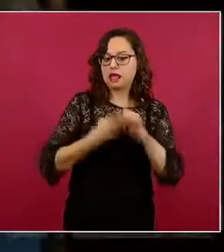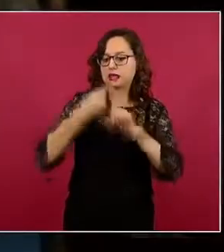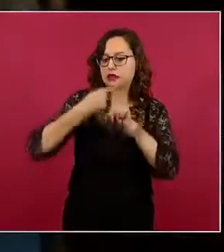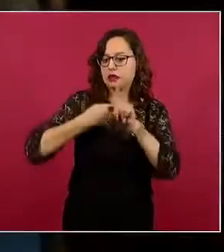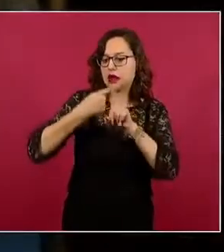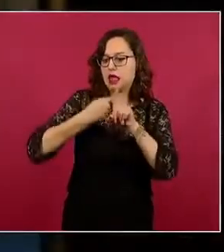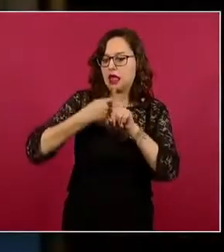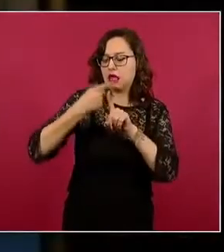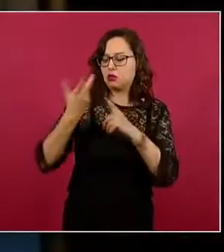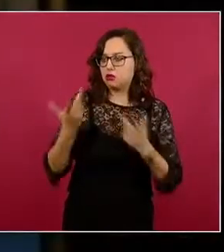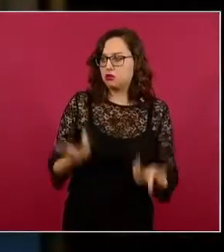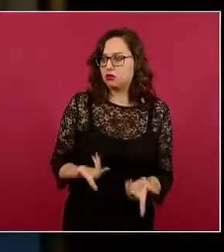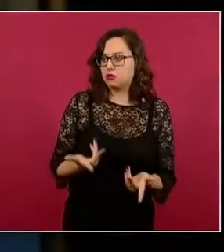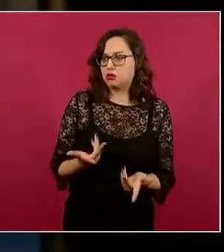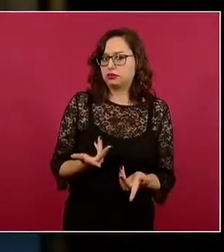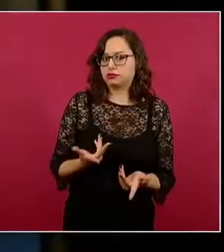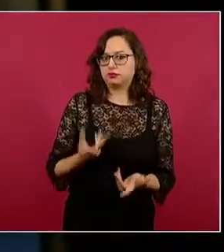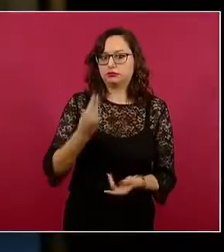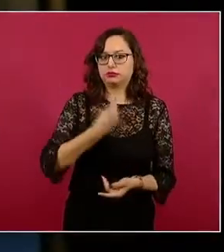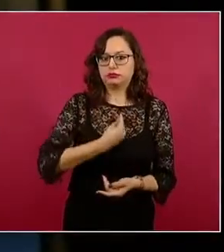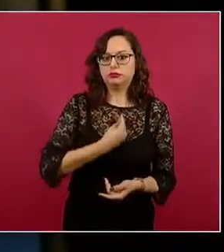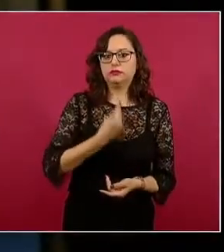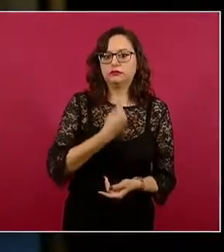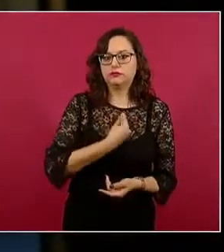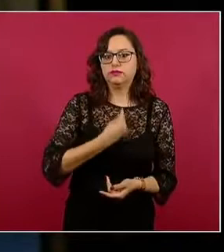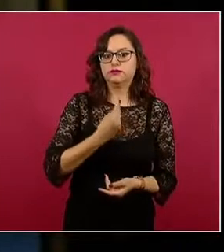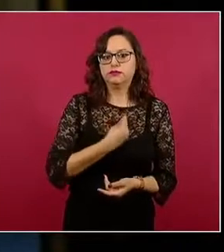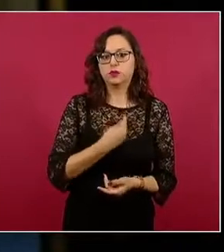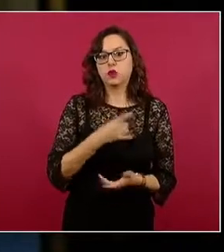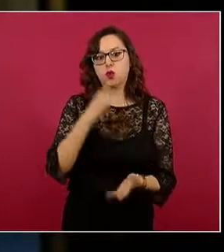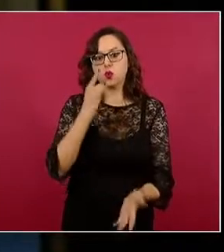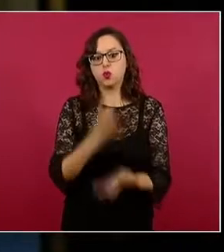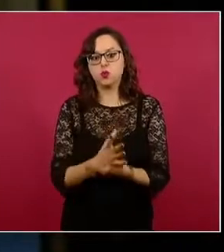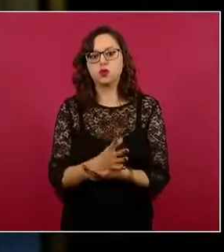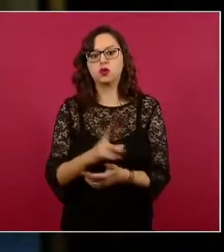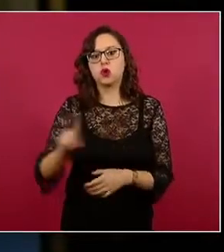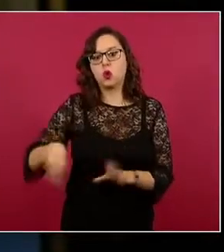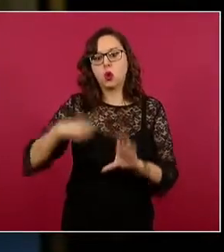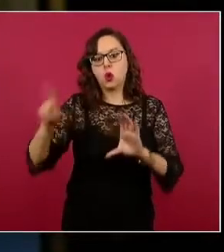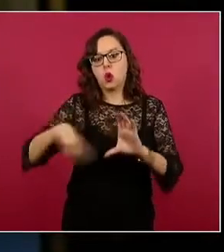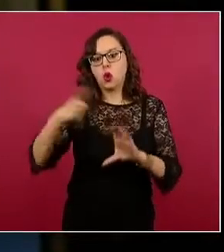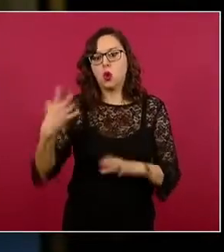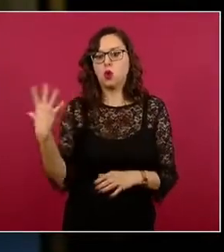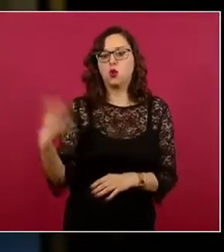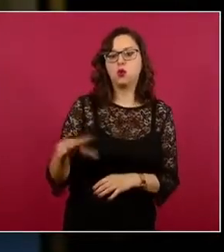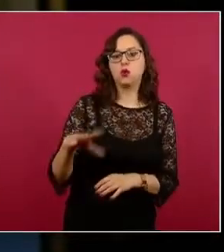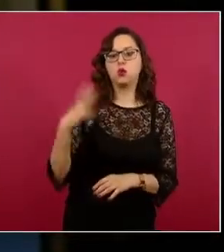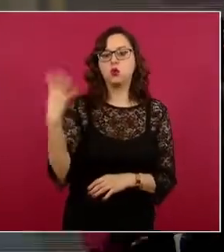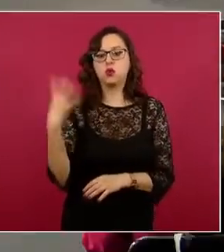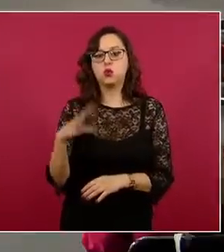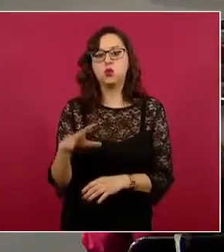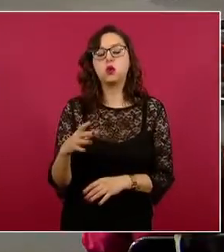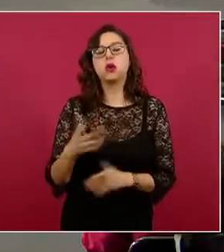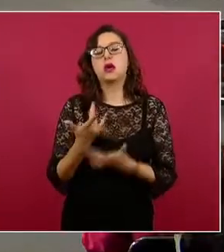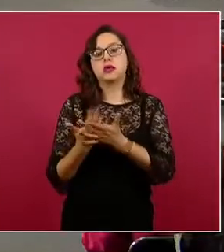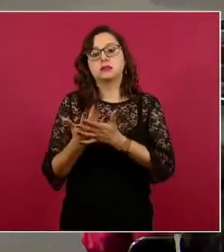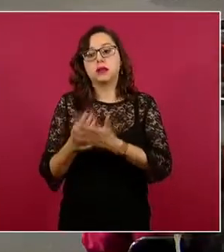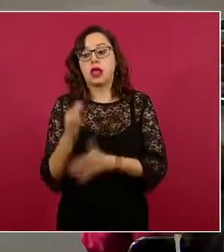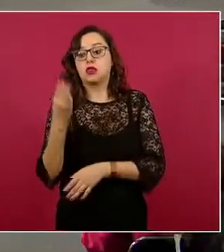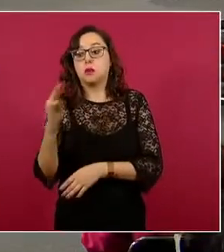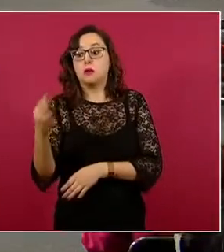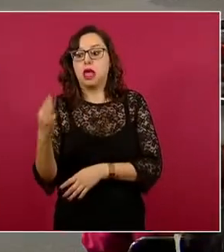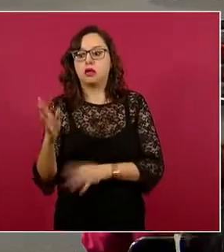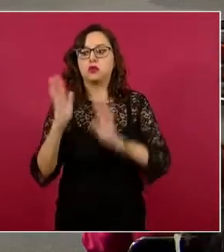el recibo tan caro, entonces se aguanta y está con el abanico, ¿no? Y está esperando mayo, pero bueno, preguntarle esto, presidente.